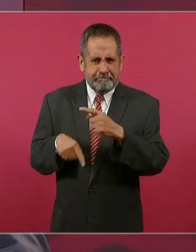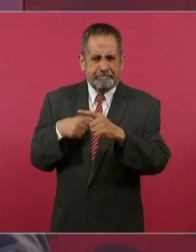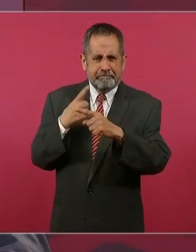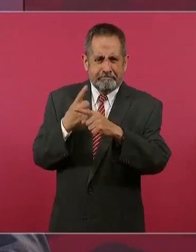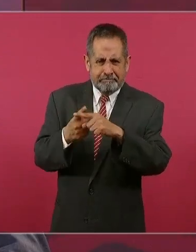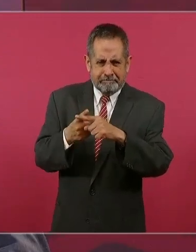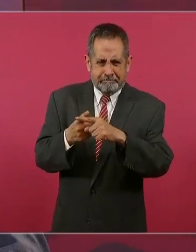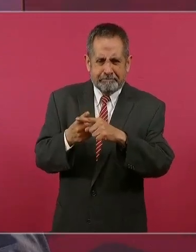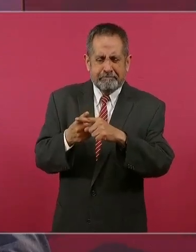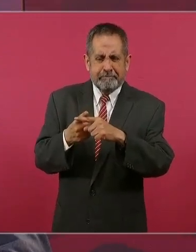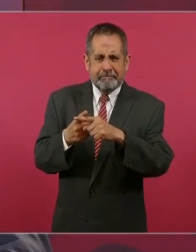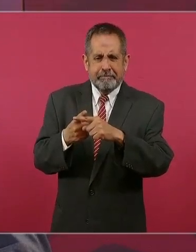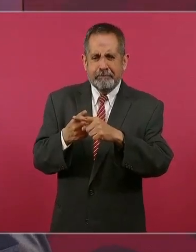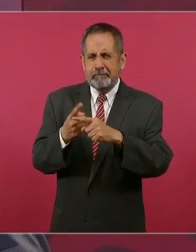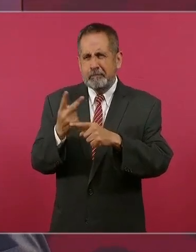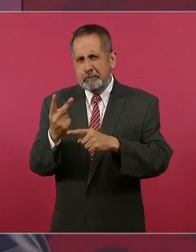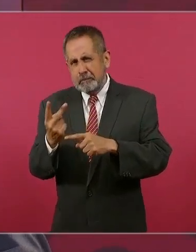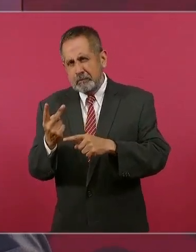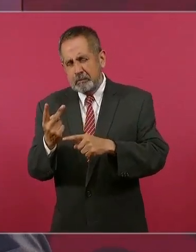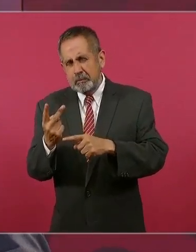más 2,